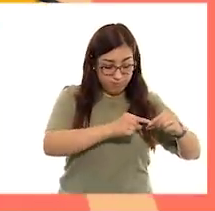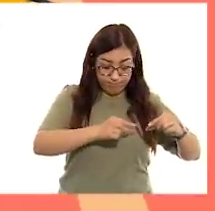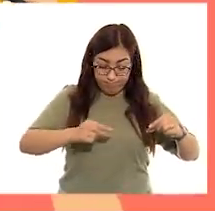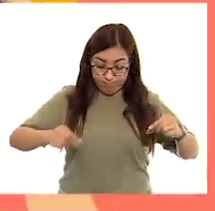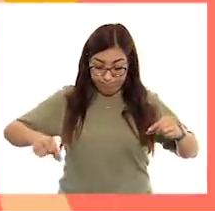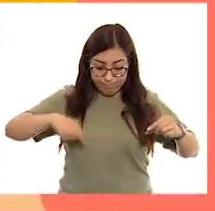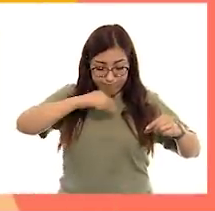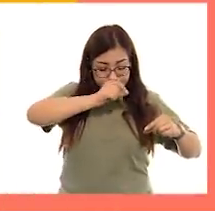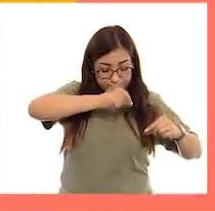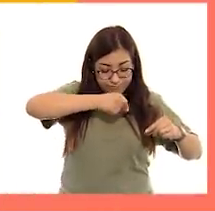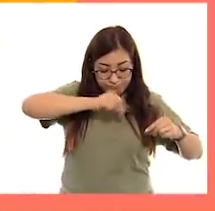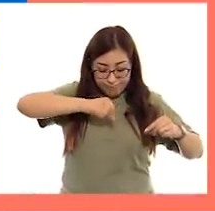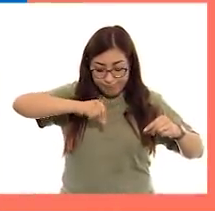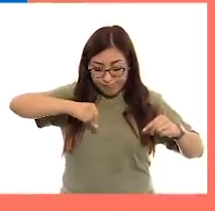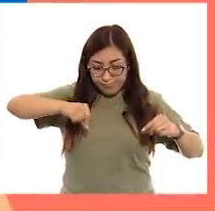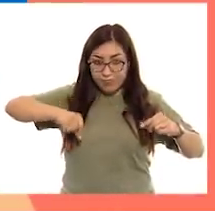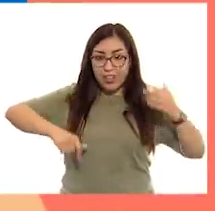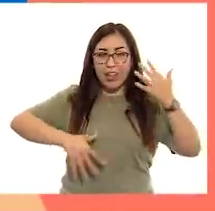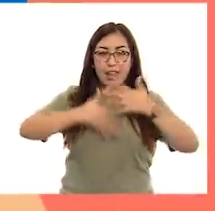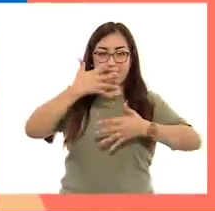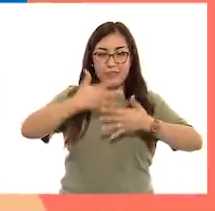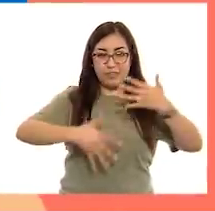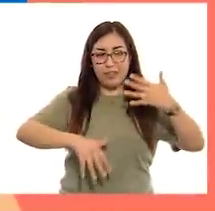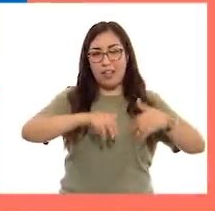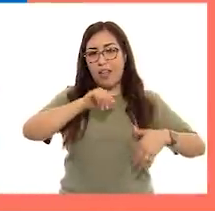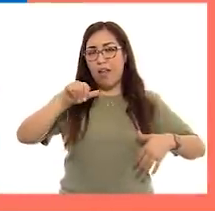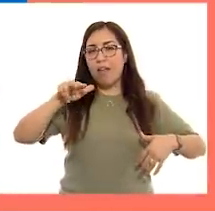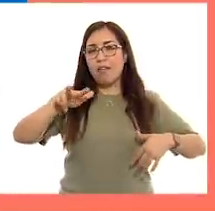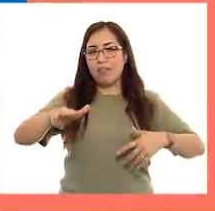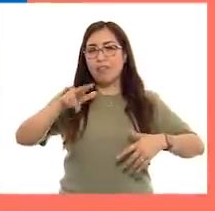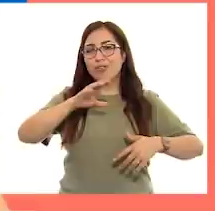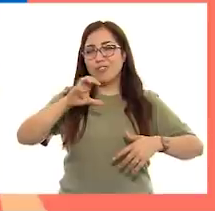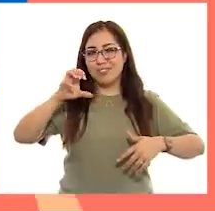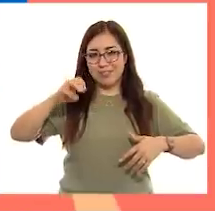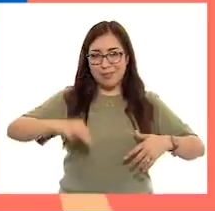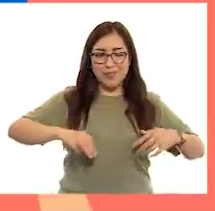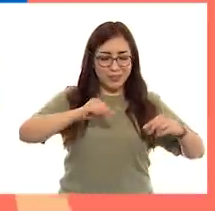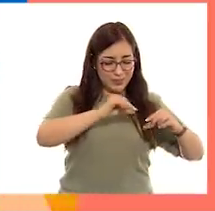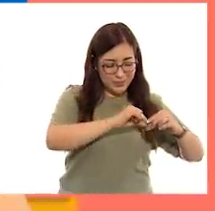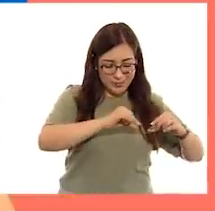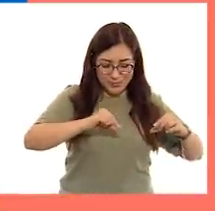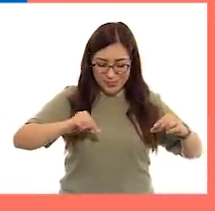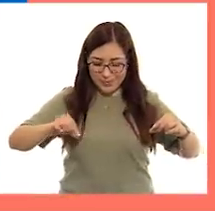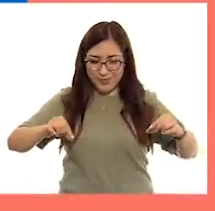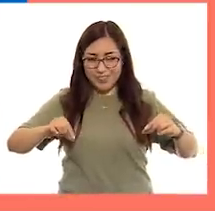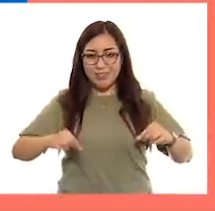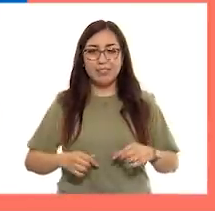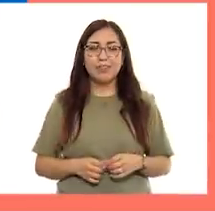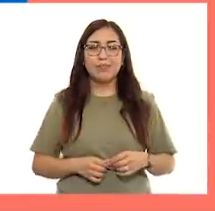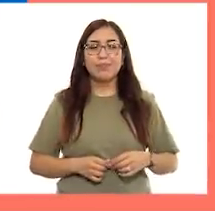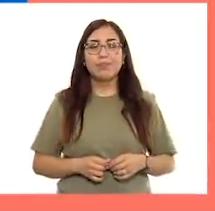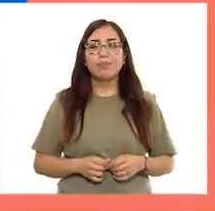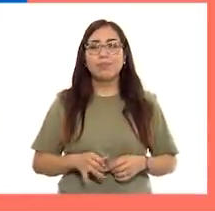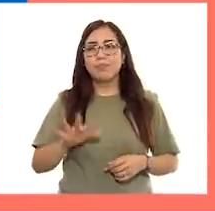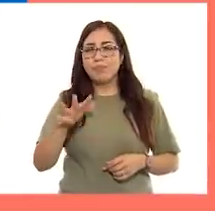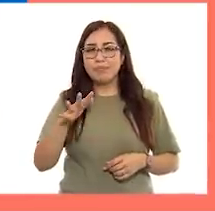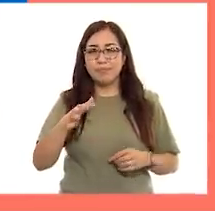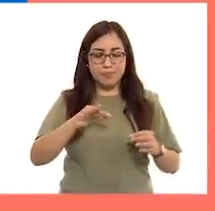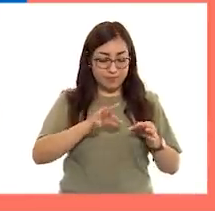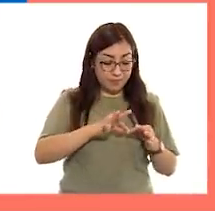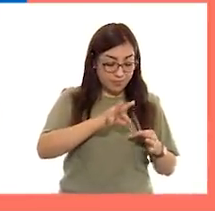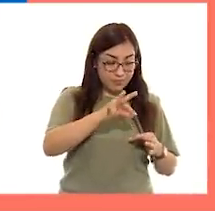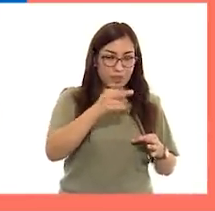el plumón o la pluma de 15 a 18 centímetros de largo de un lado, dejando un margen de